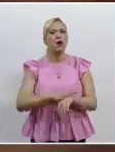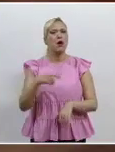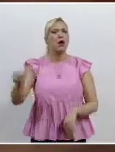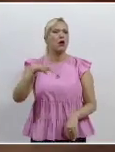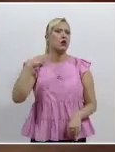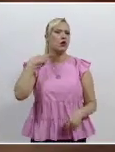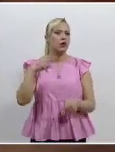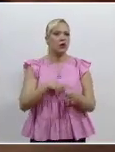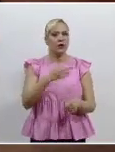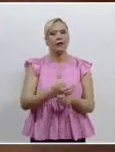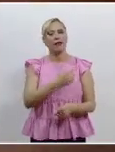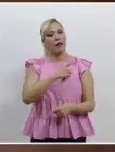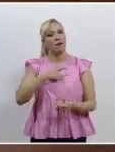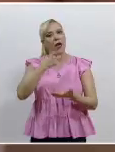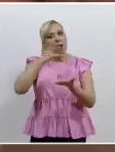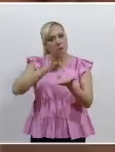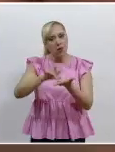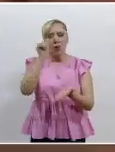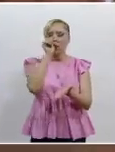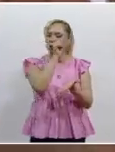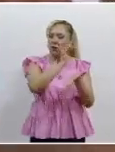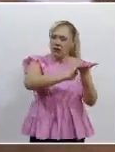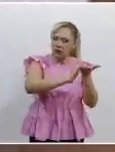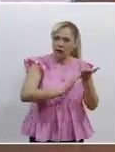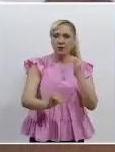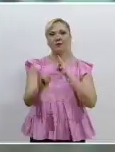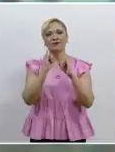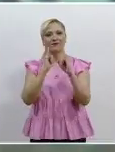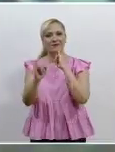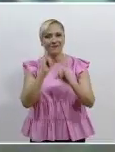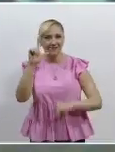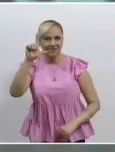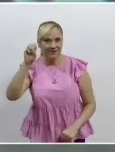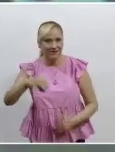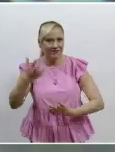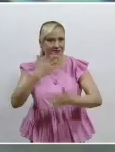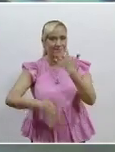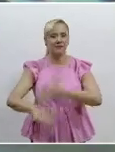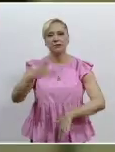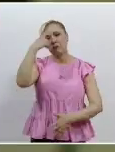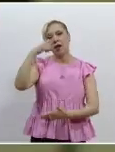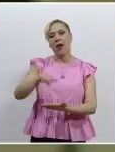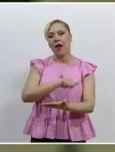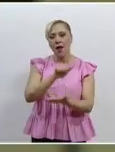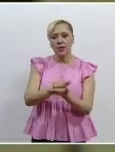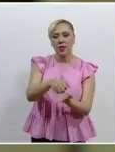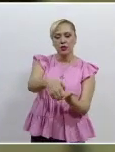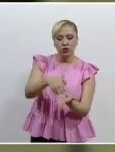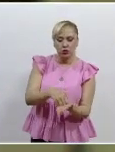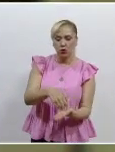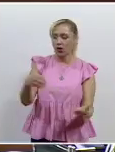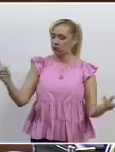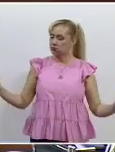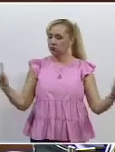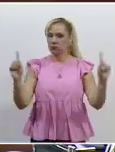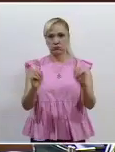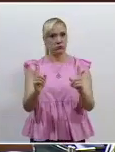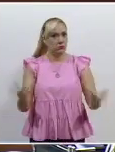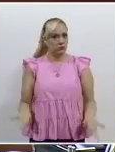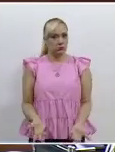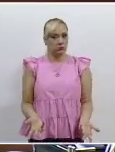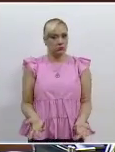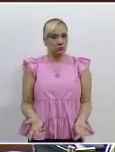a proporcionar apoyos como un sistema braille, intérpretes, entre otros, en la lectura de actas o escrituras públicas. La norma